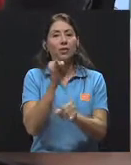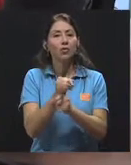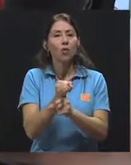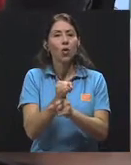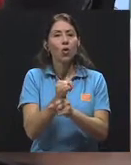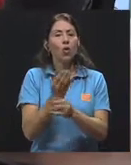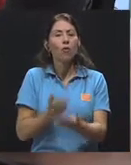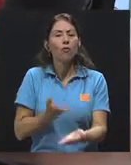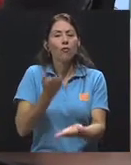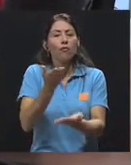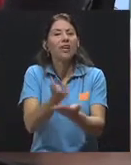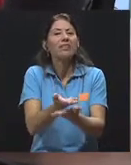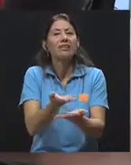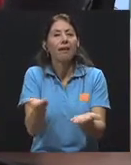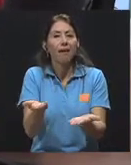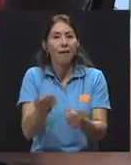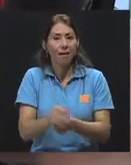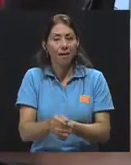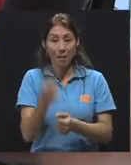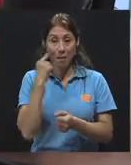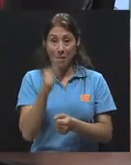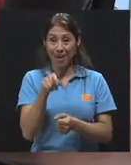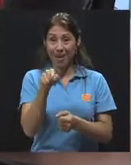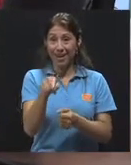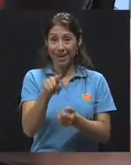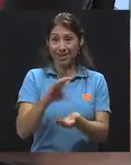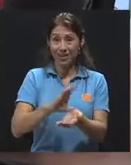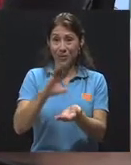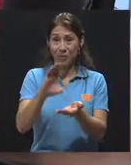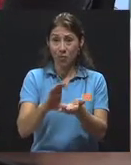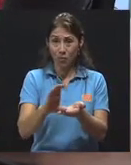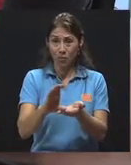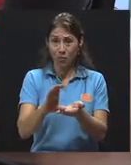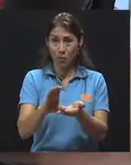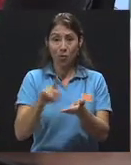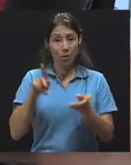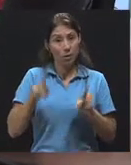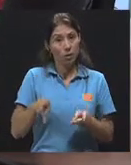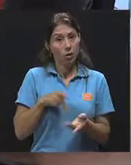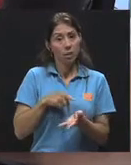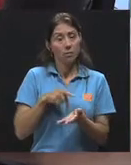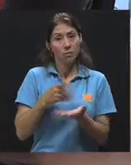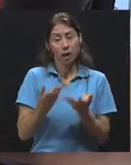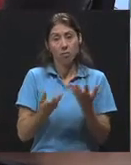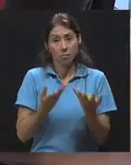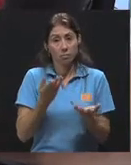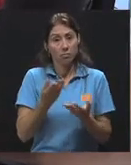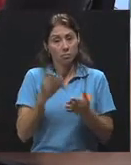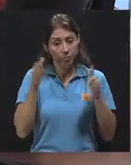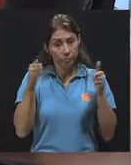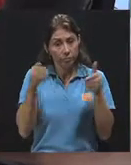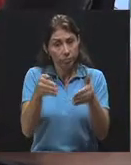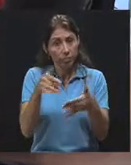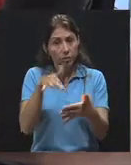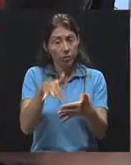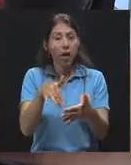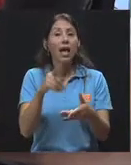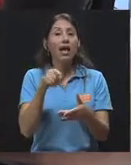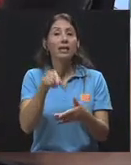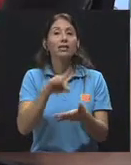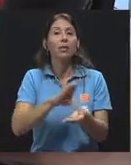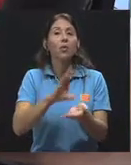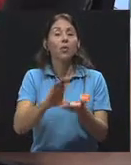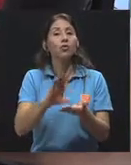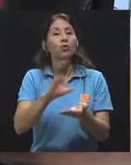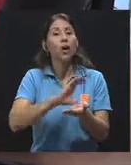institución que le da el valor a que el curso que la persona está llevando y por el cual está invirtiendo sea un curso de calidad?